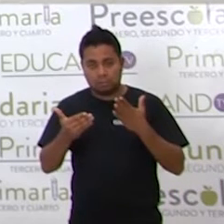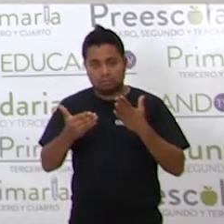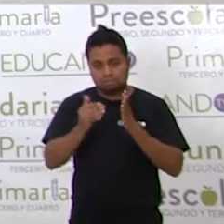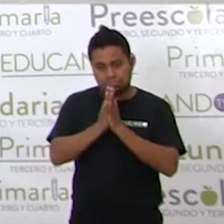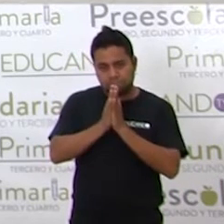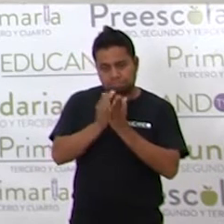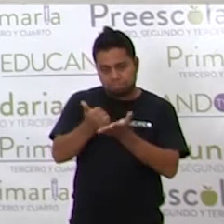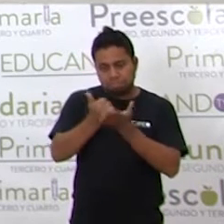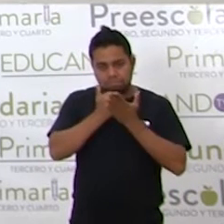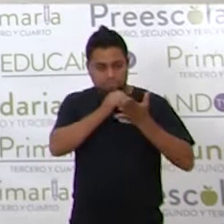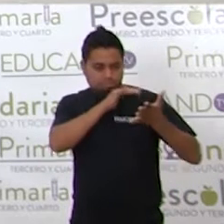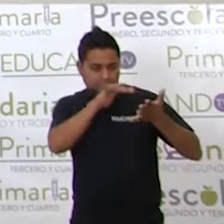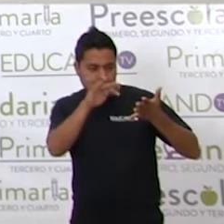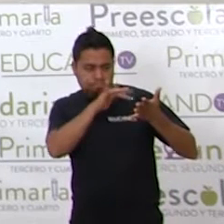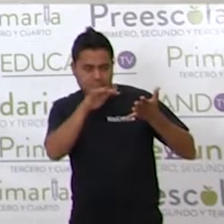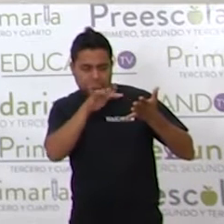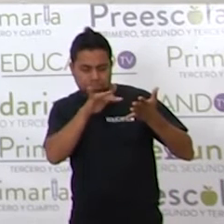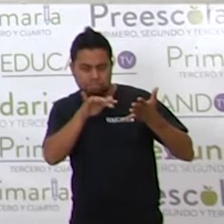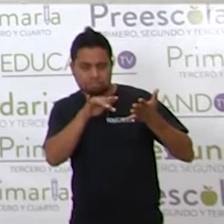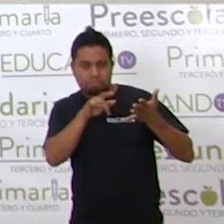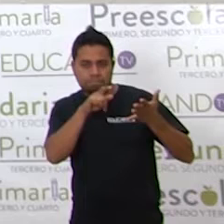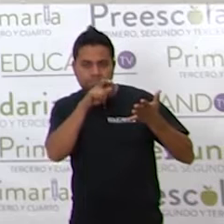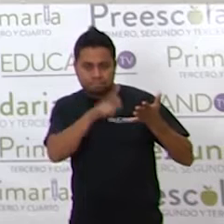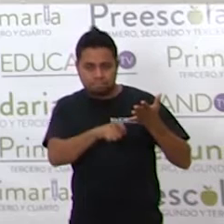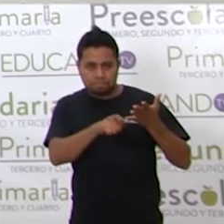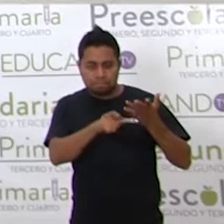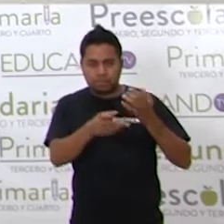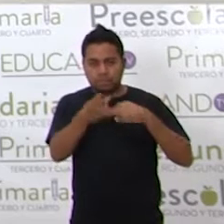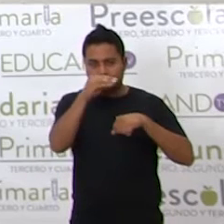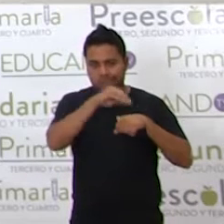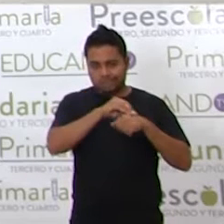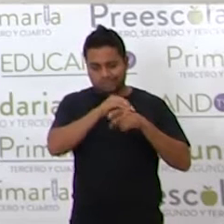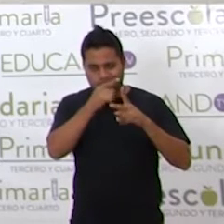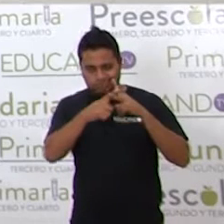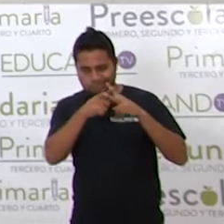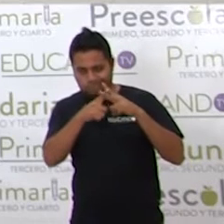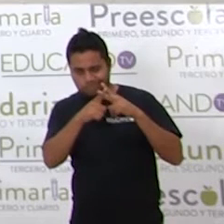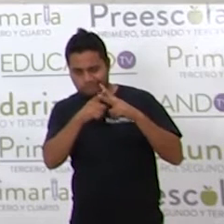leer un problema que se va a plantear.